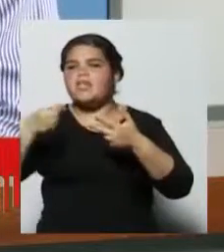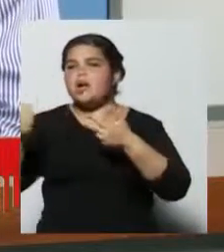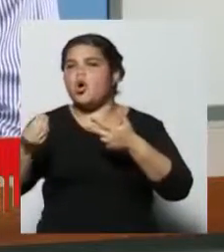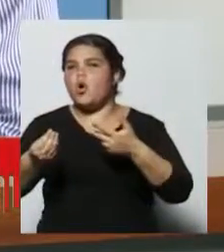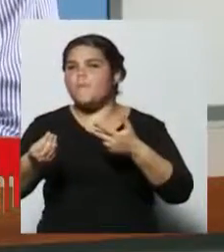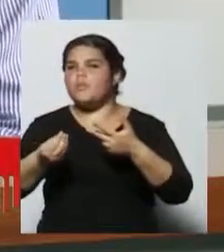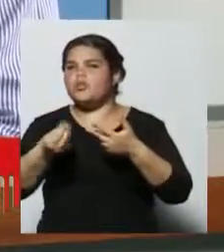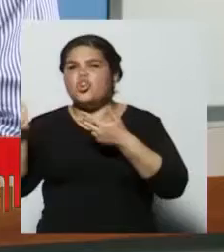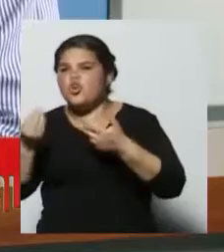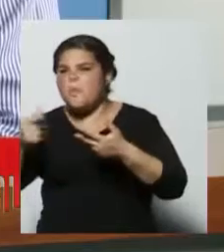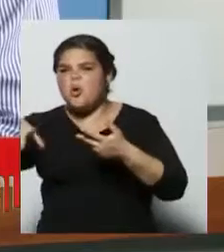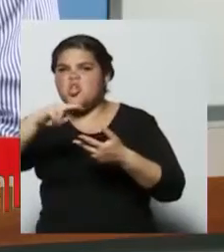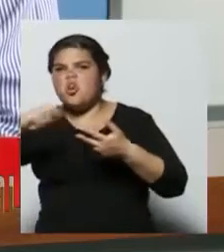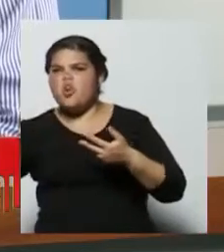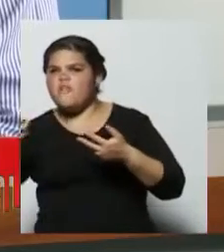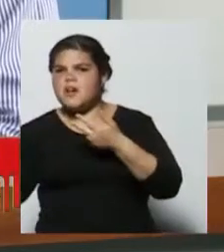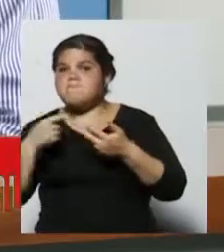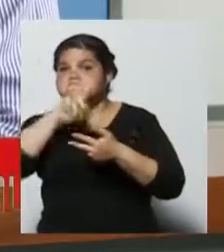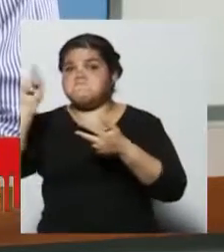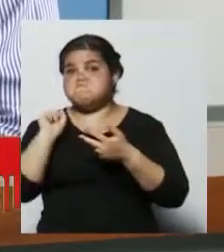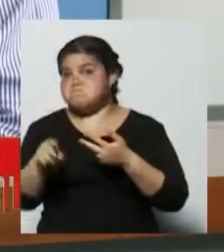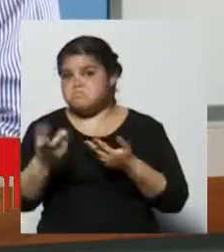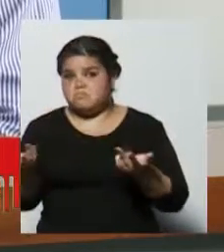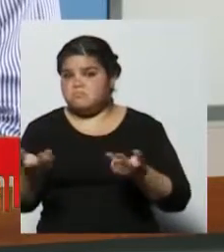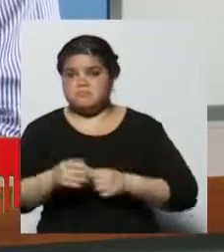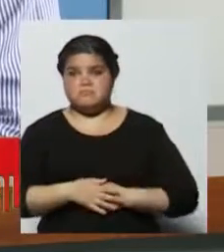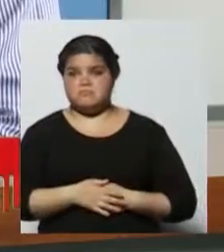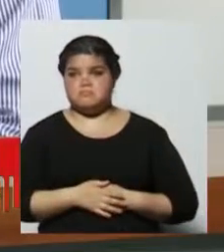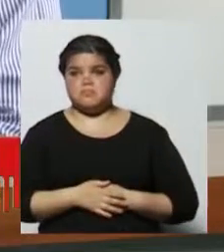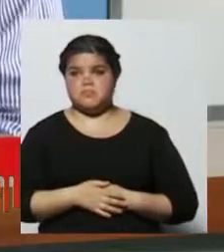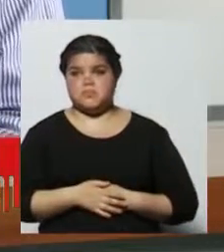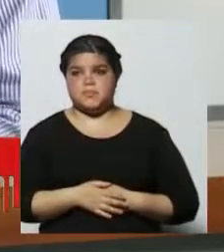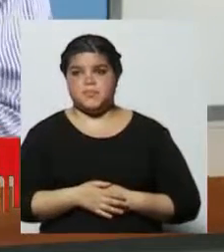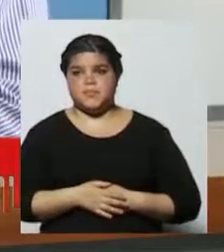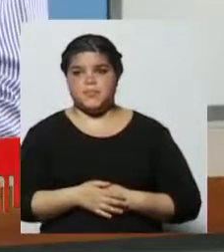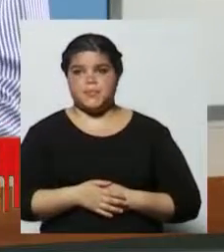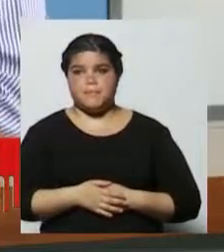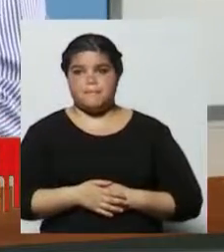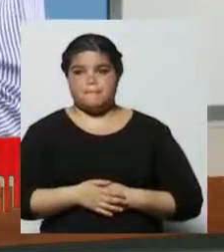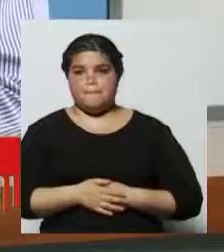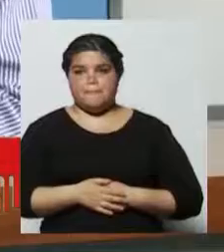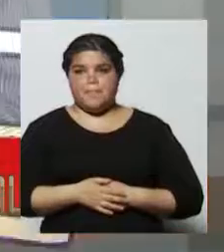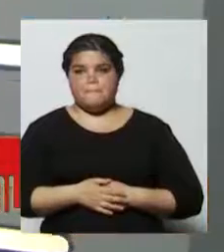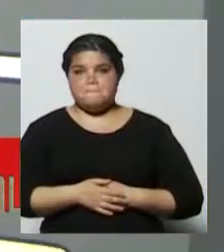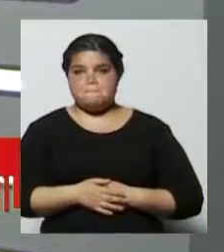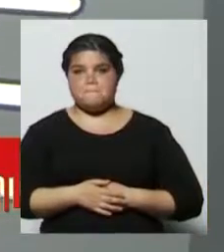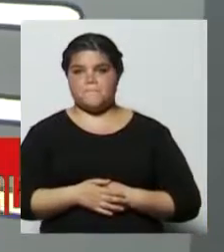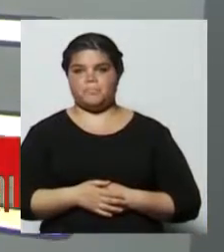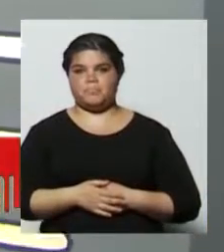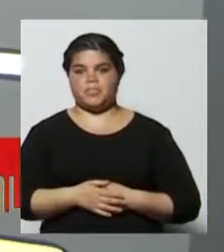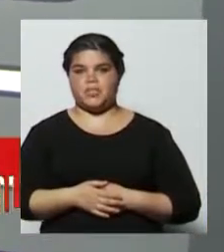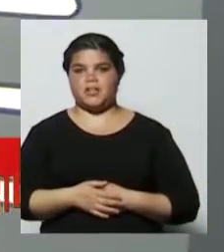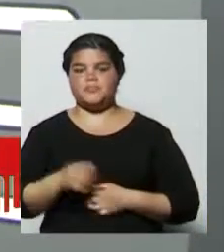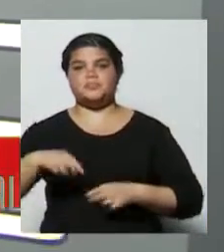ese dinero a la gente. Y digamos que Esto, para analizarlo mejor,